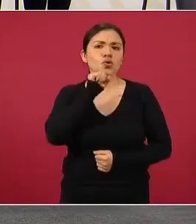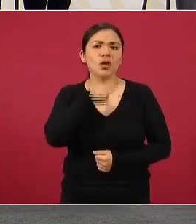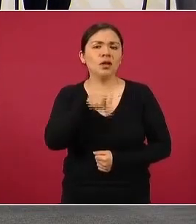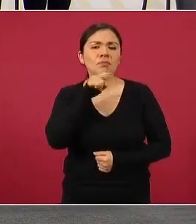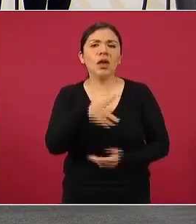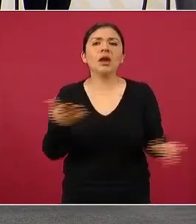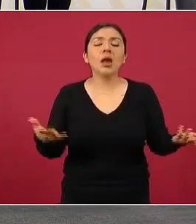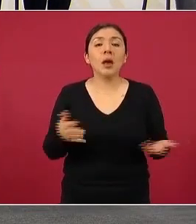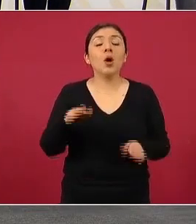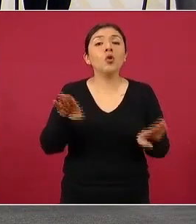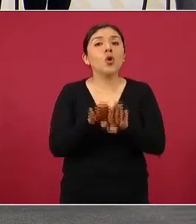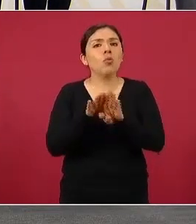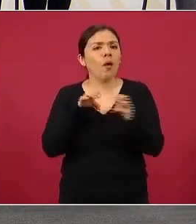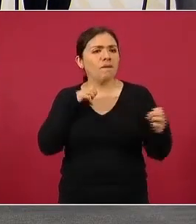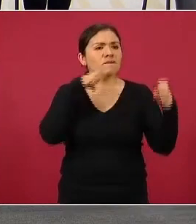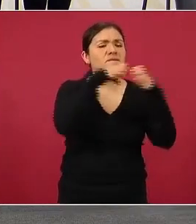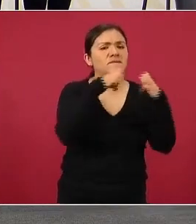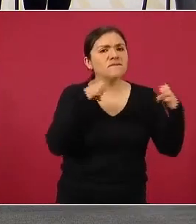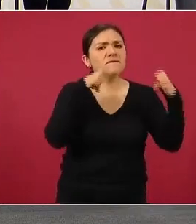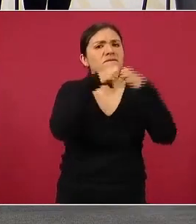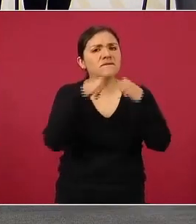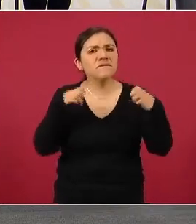que se engañe